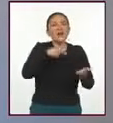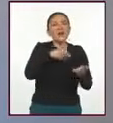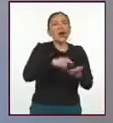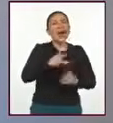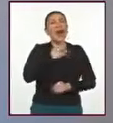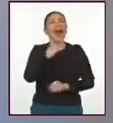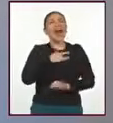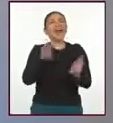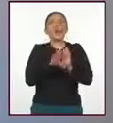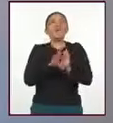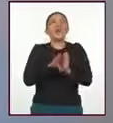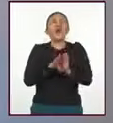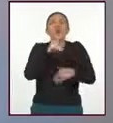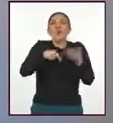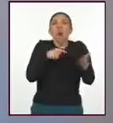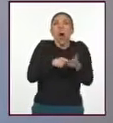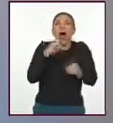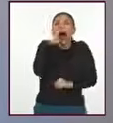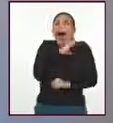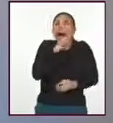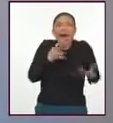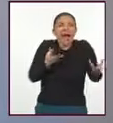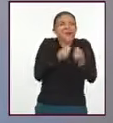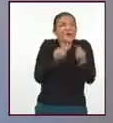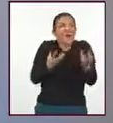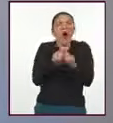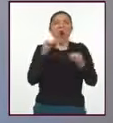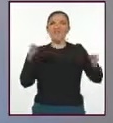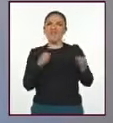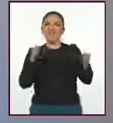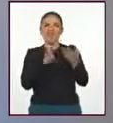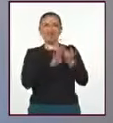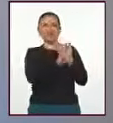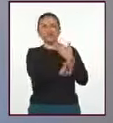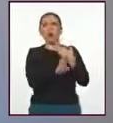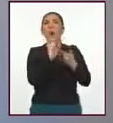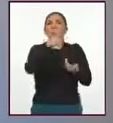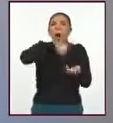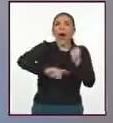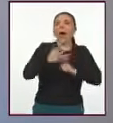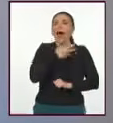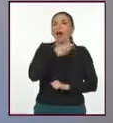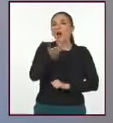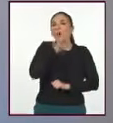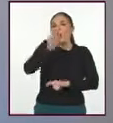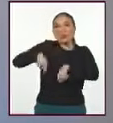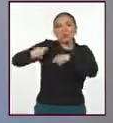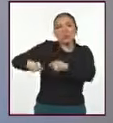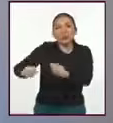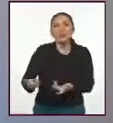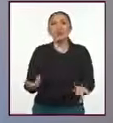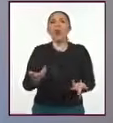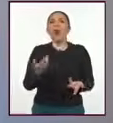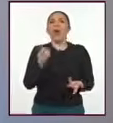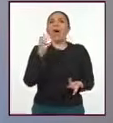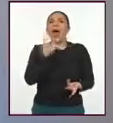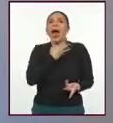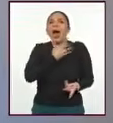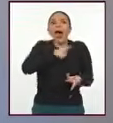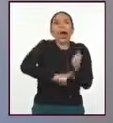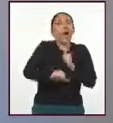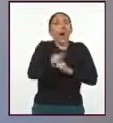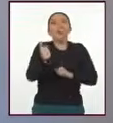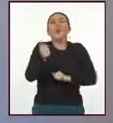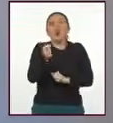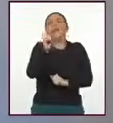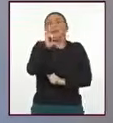un espacio más frío, lugares donde hay tradiciones, lugares donde hay una formación que va mucho más allá de lo que